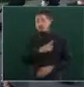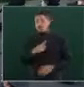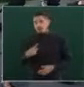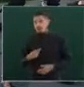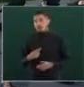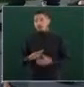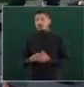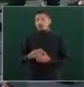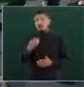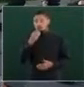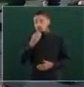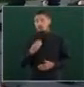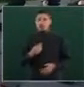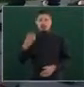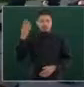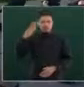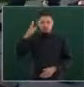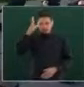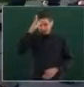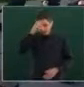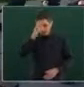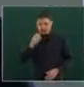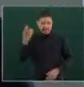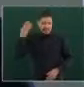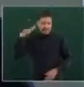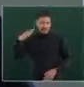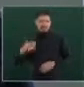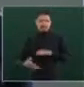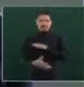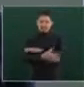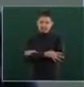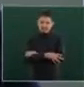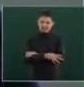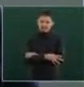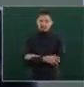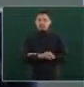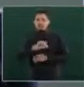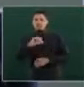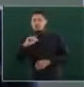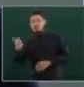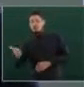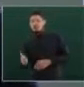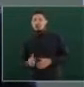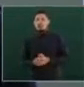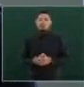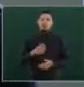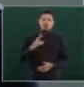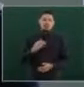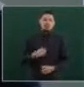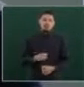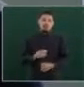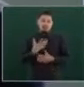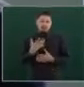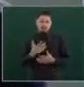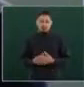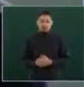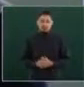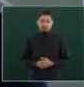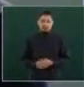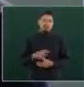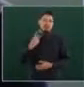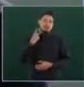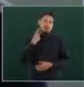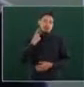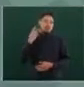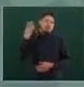acercarnos con una mirada muy tranquila pero al mismo tiempo muy profunda a comprobar qué